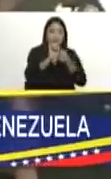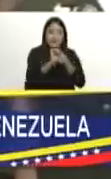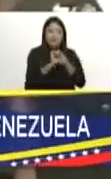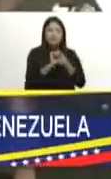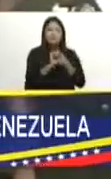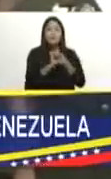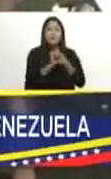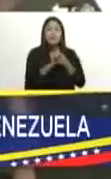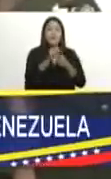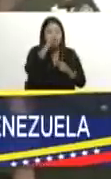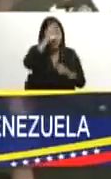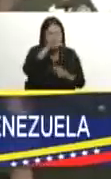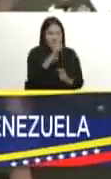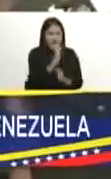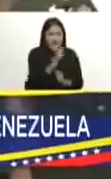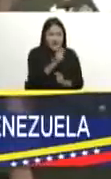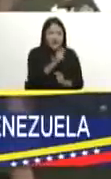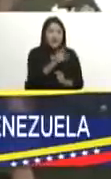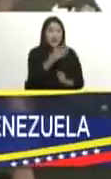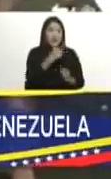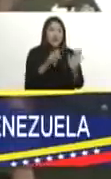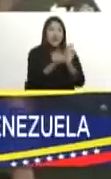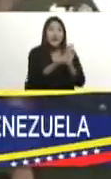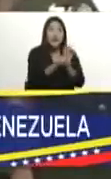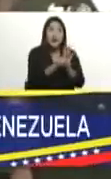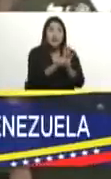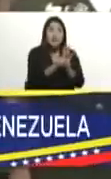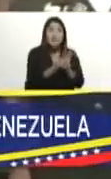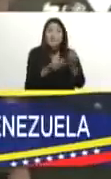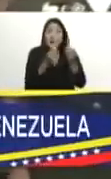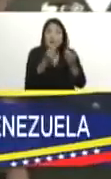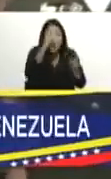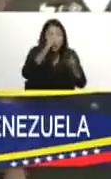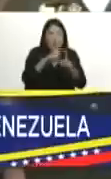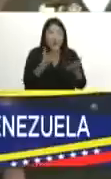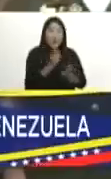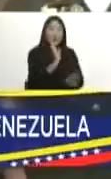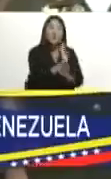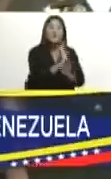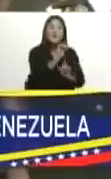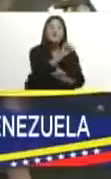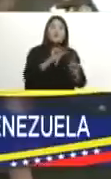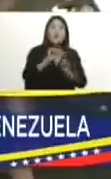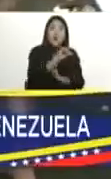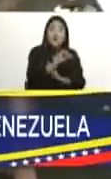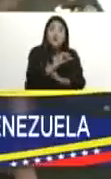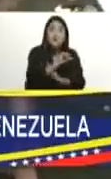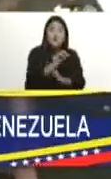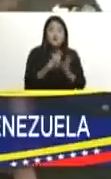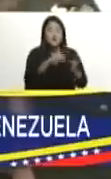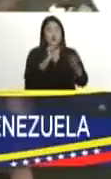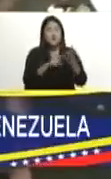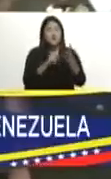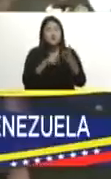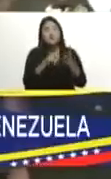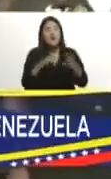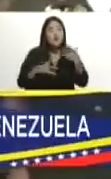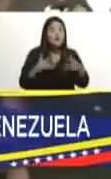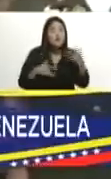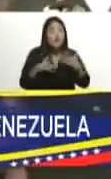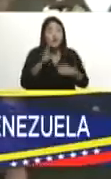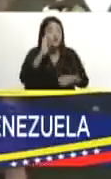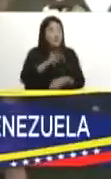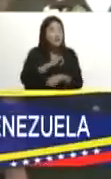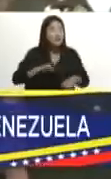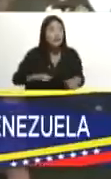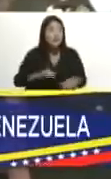ilegal con el propósito de preservar el medio ambiente y la ejecución de operaciones militares que garanticen